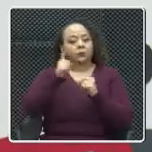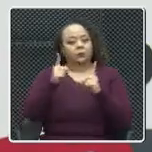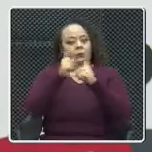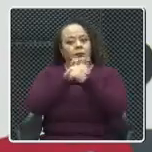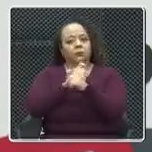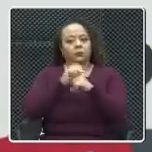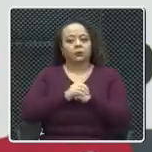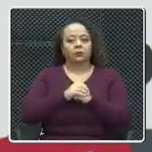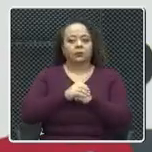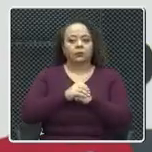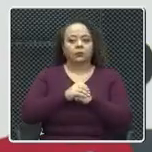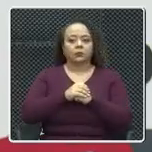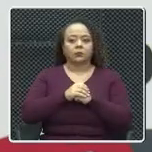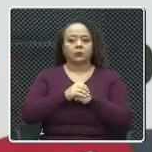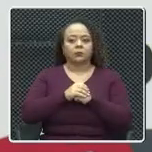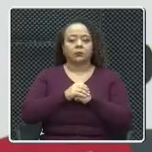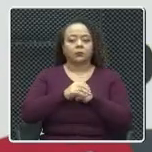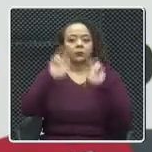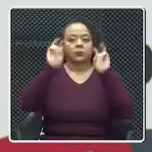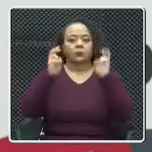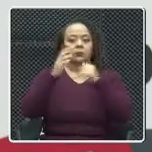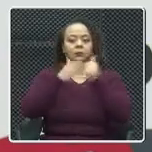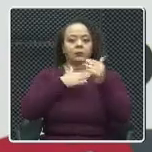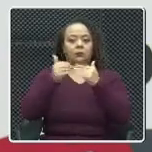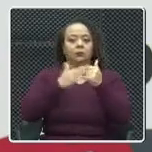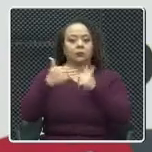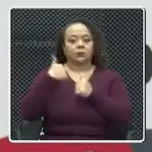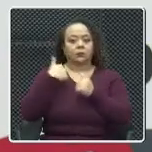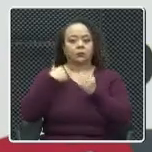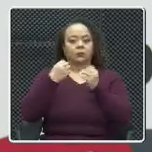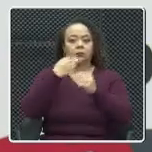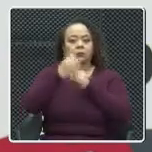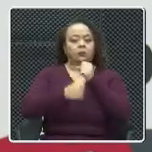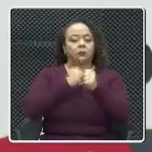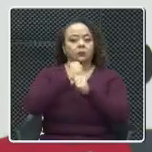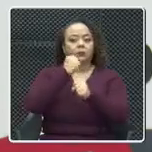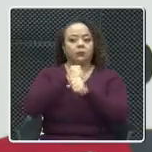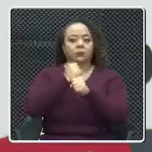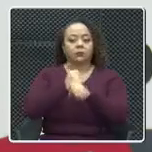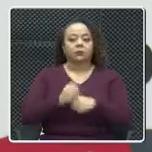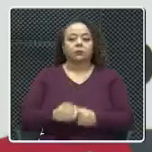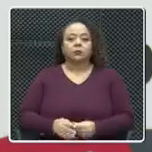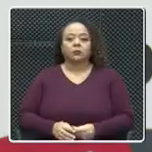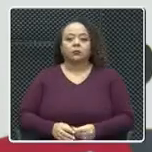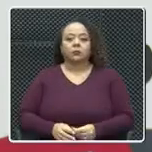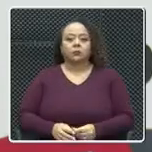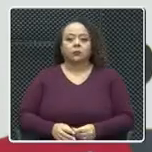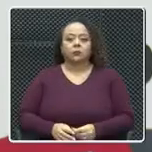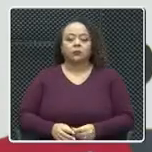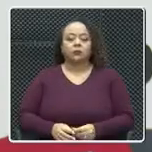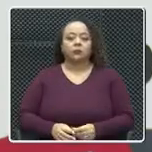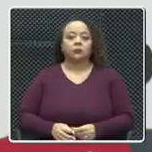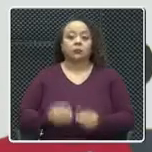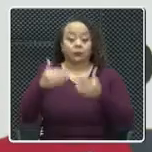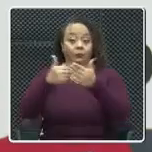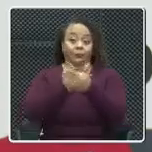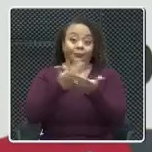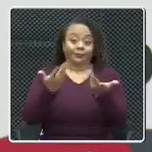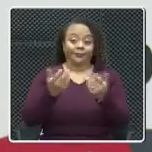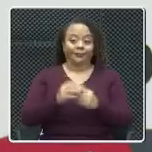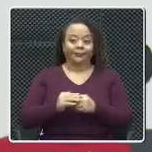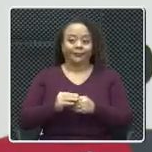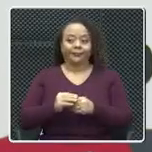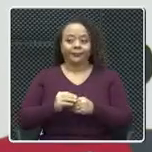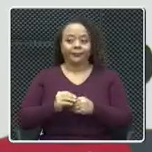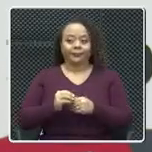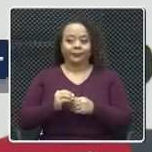tema complejo, es un tema que a pesar de que llevamos muchos años trabajando en él, es nuevo.